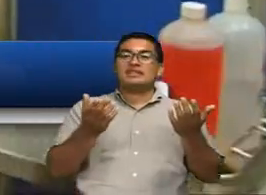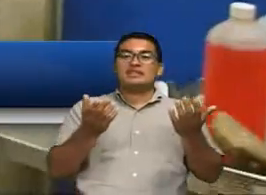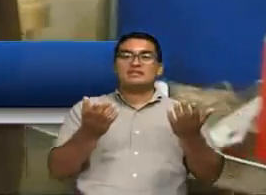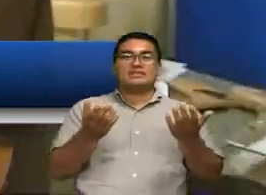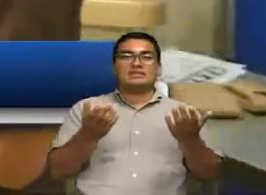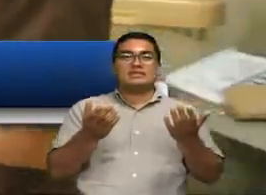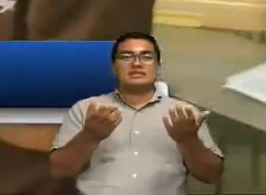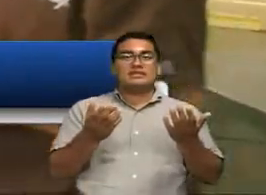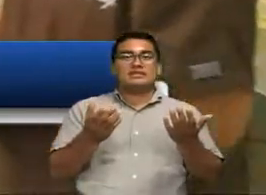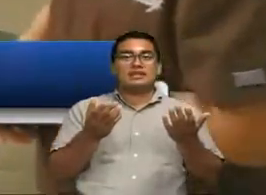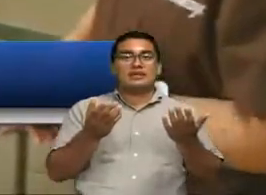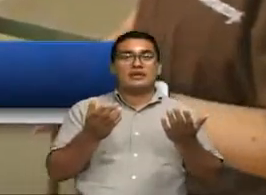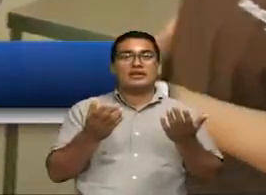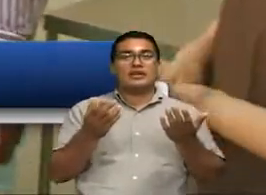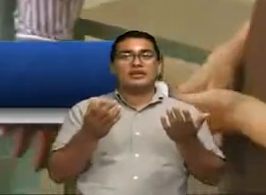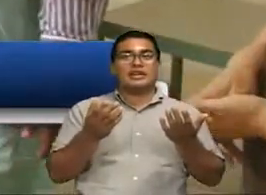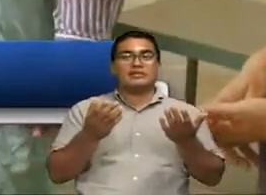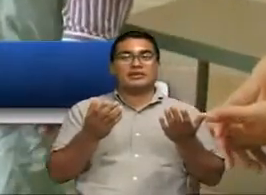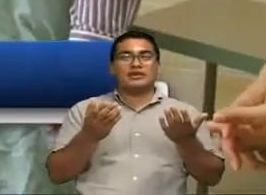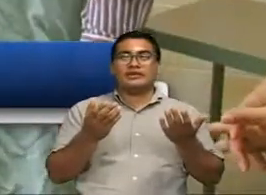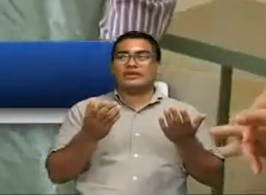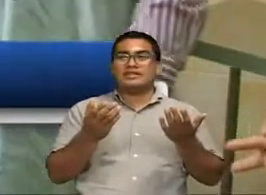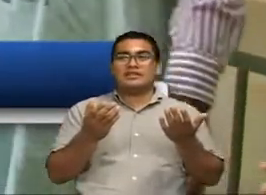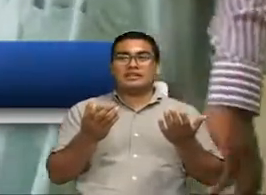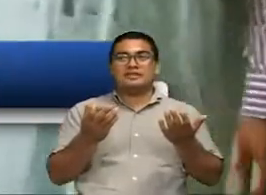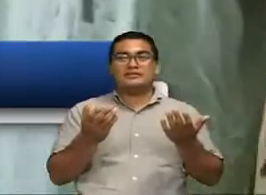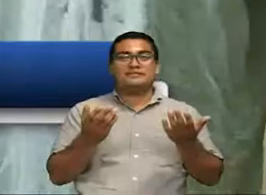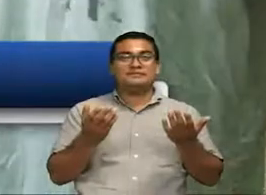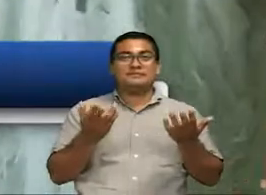Ser combinadas con la madre. Vamos a pasar la camilla para.